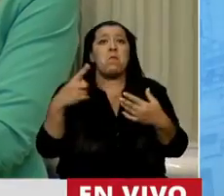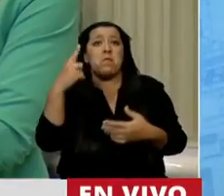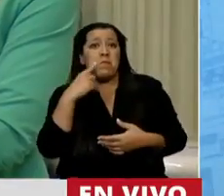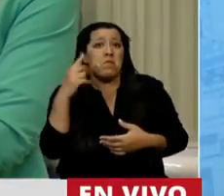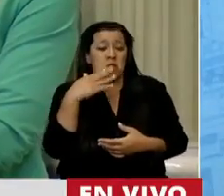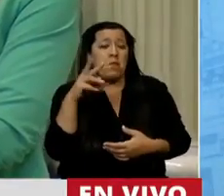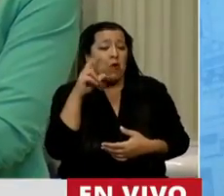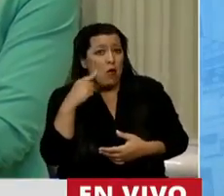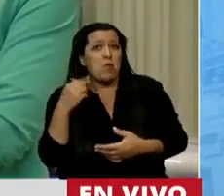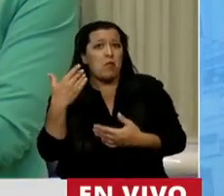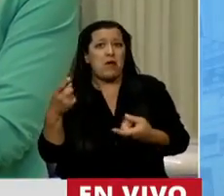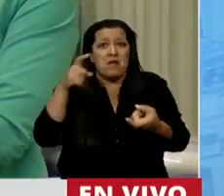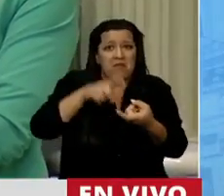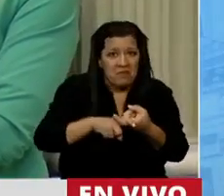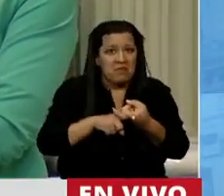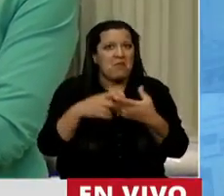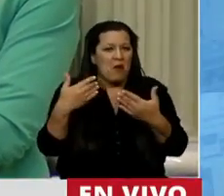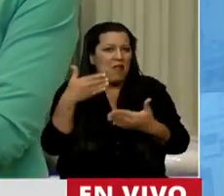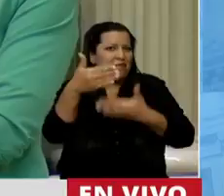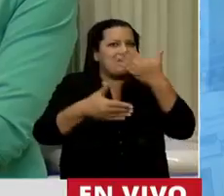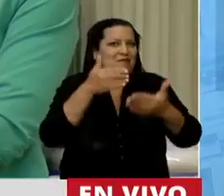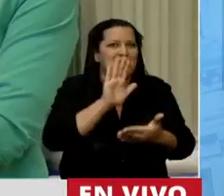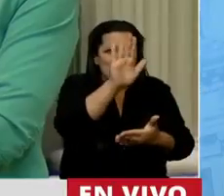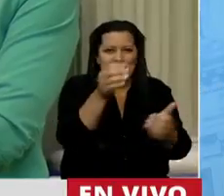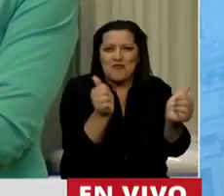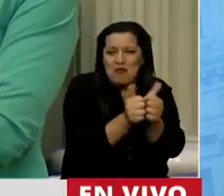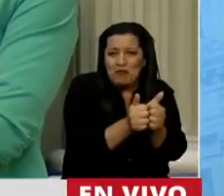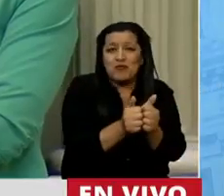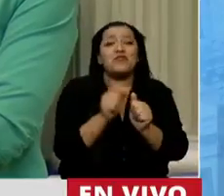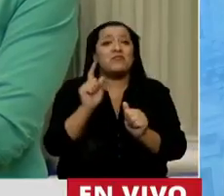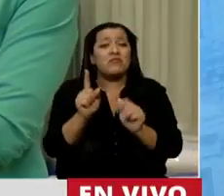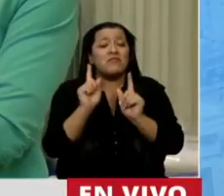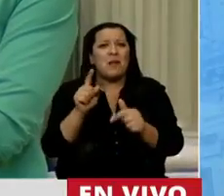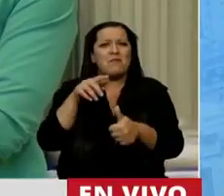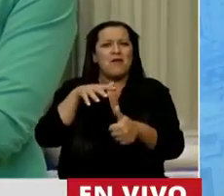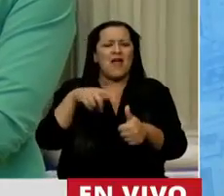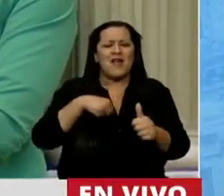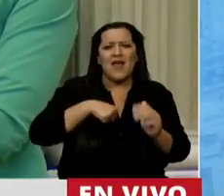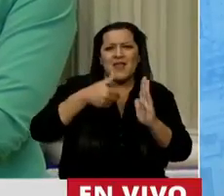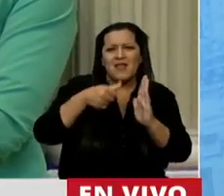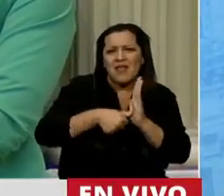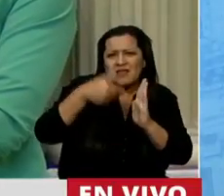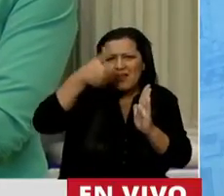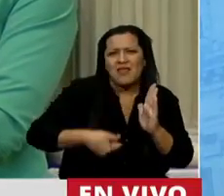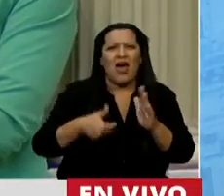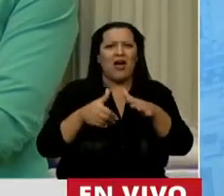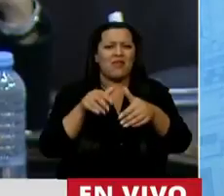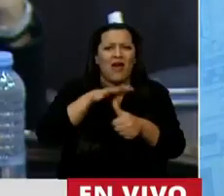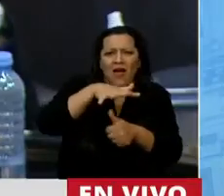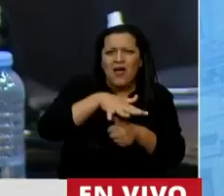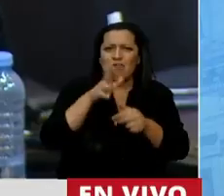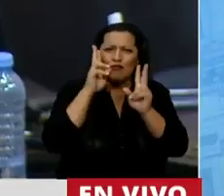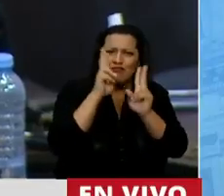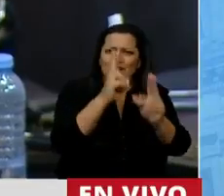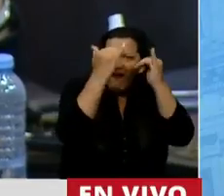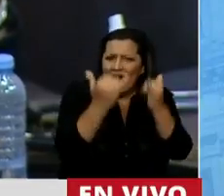vida en común. Crecieron en un país donde se respeta la identidad de género, en un país donde